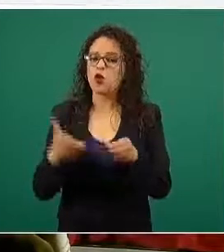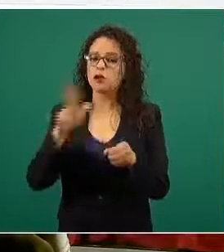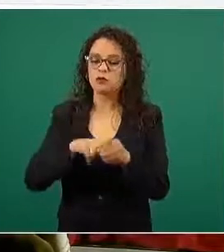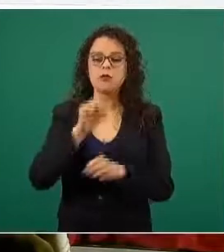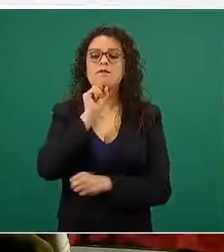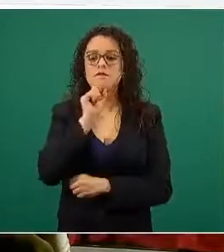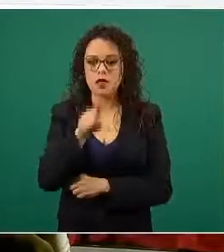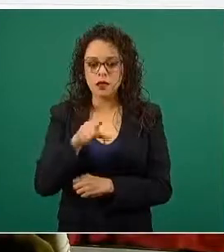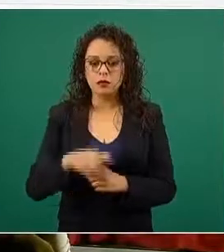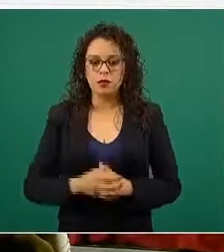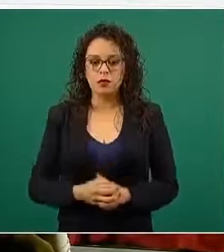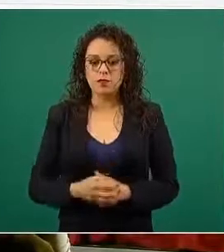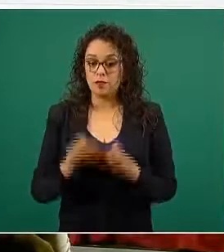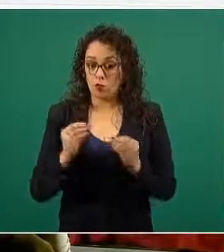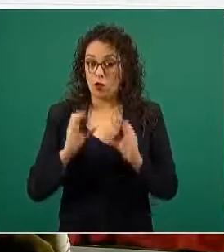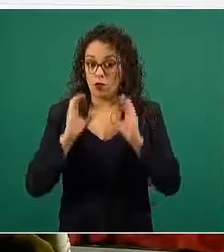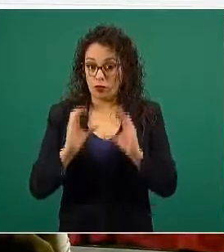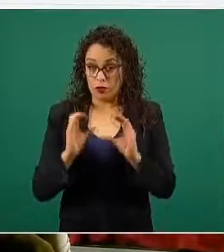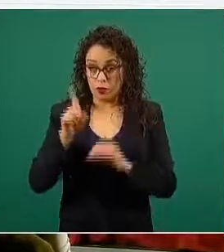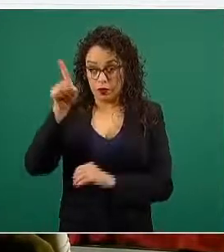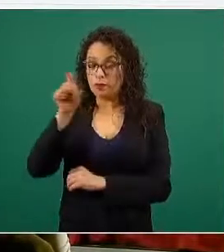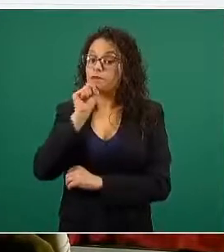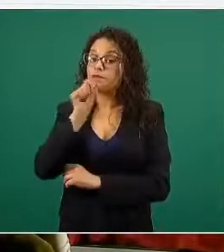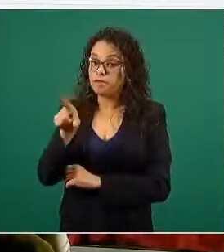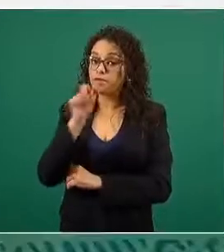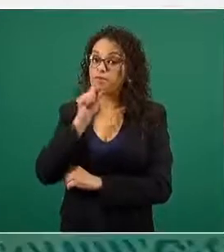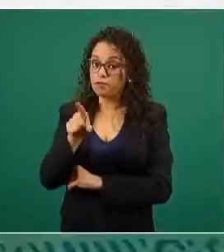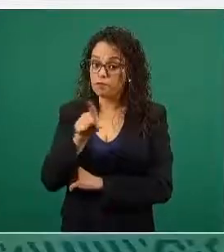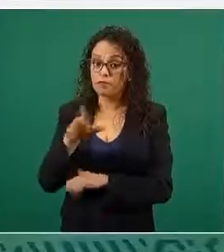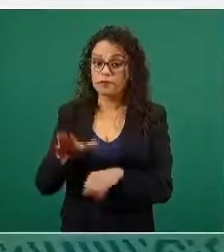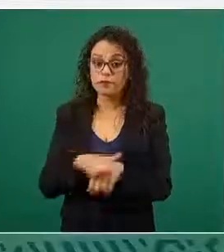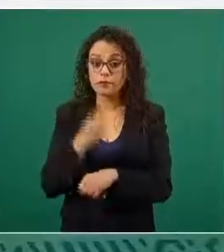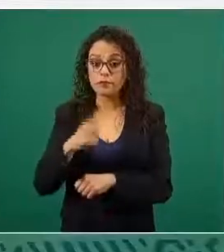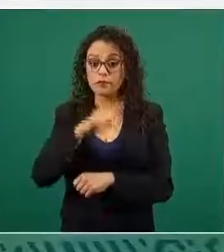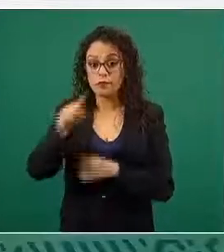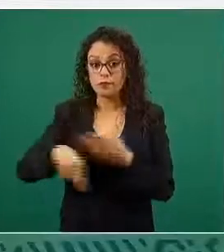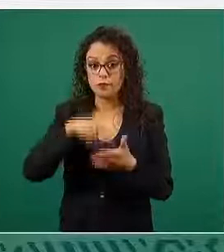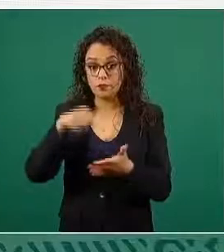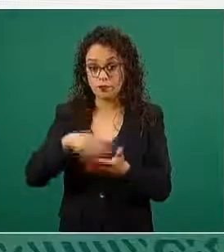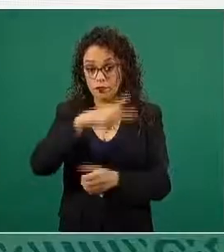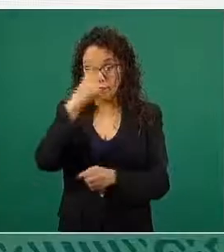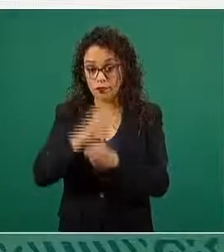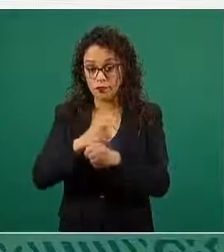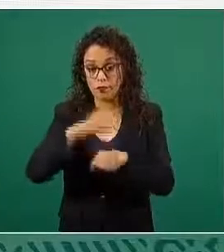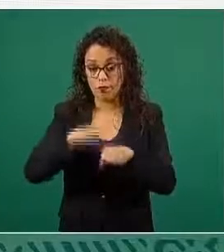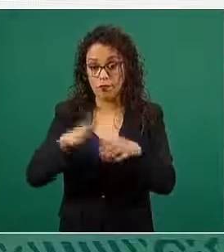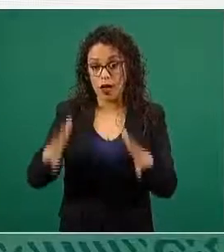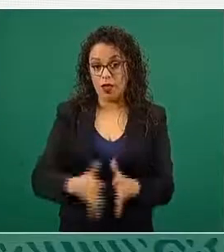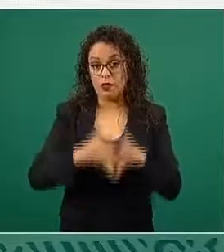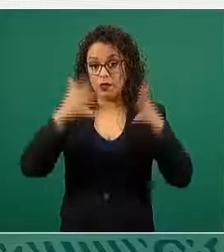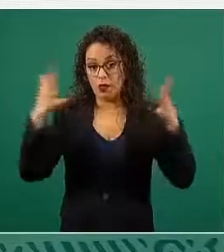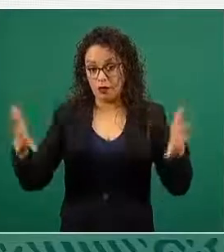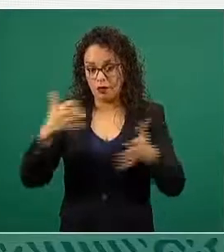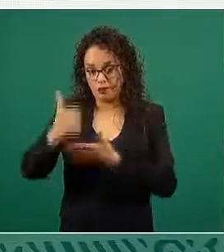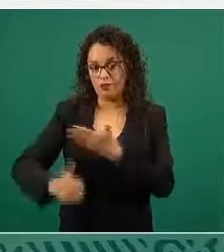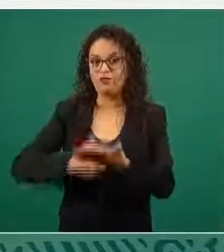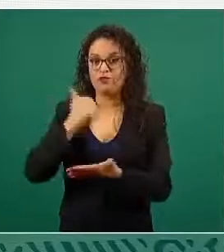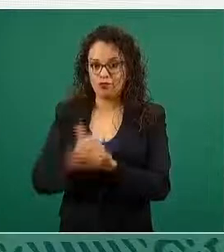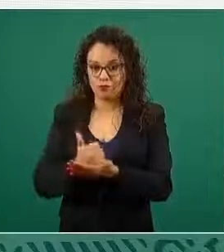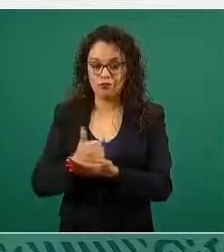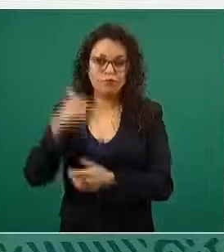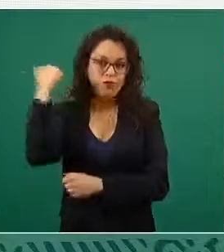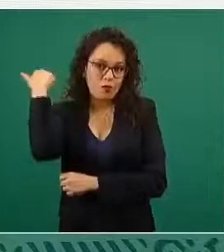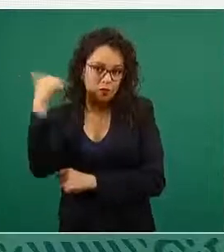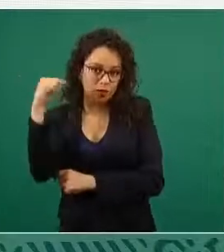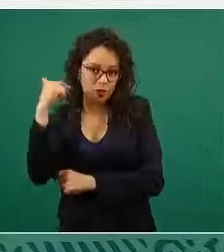hospitalización. Cuidado con Jalisco porque tiene la segunda zona metropolitana más grande, Guadalajara, y entonces es más